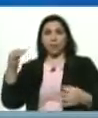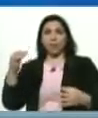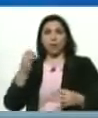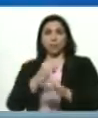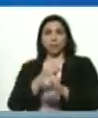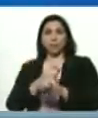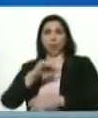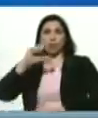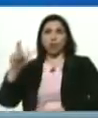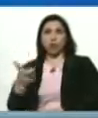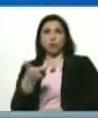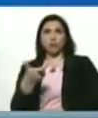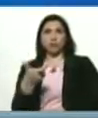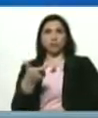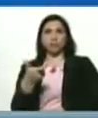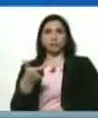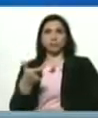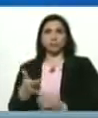globovisión